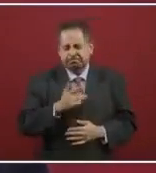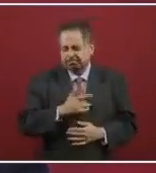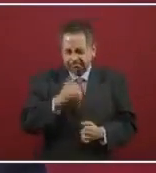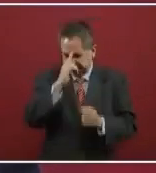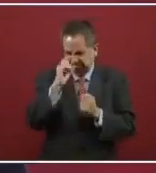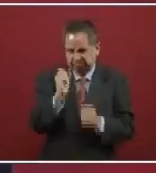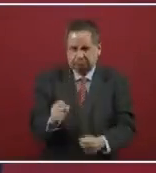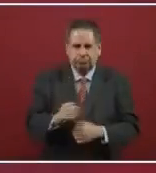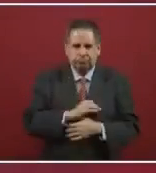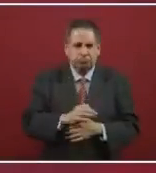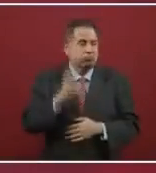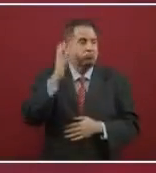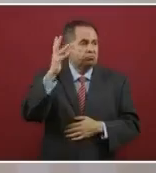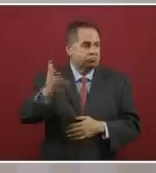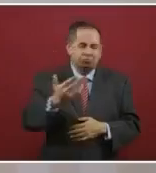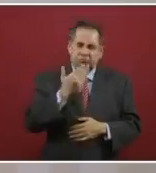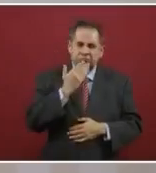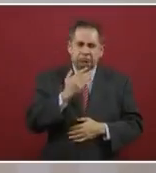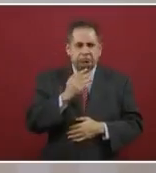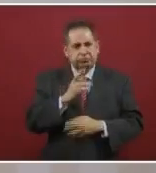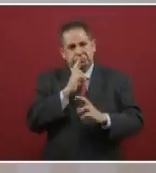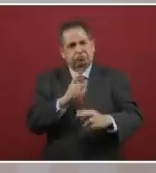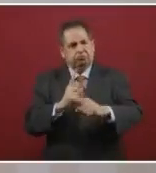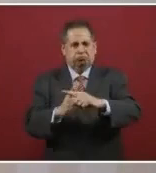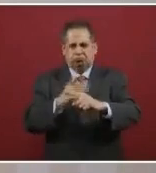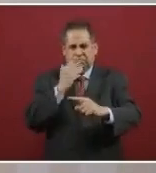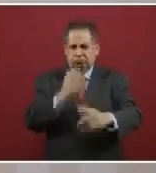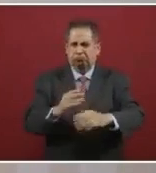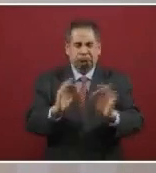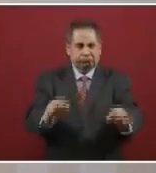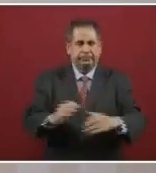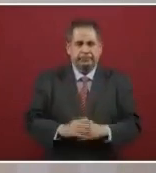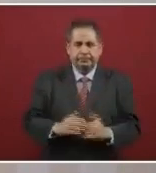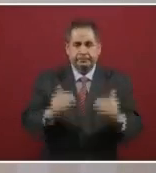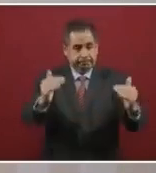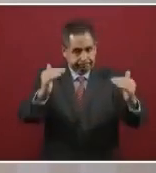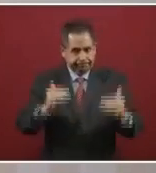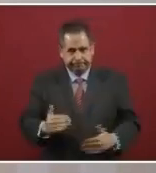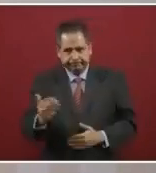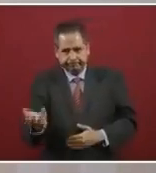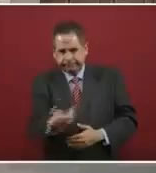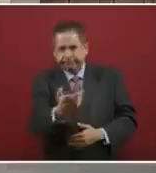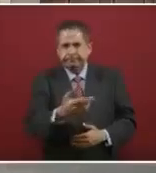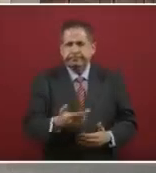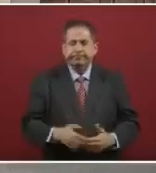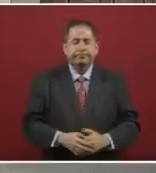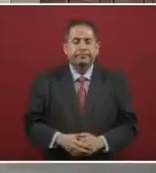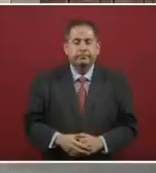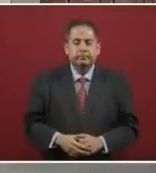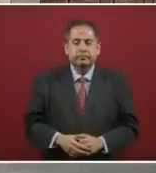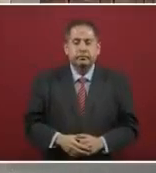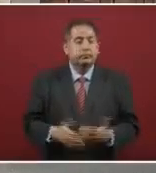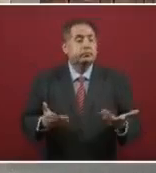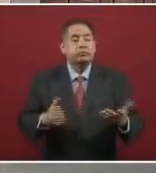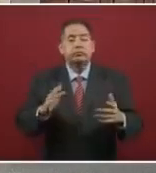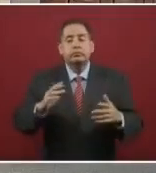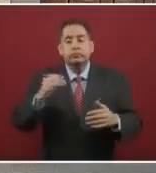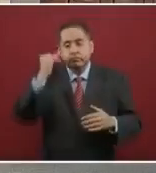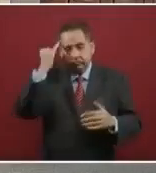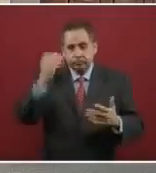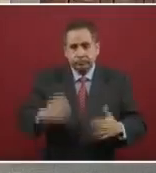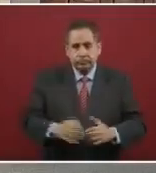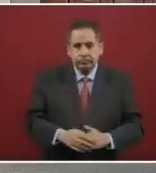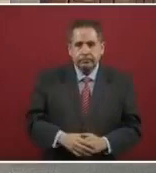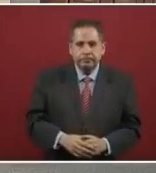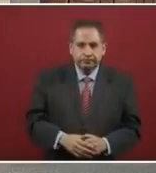que vamos a obtener buenos resultados. Ahora sí, adelante. ¿Qué proponen?